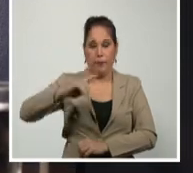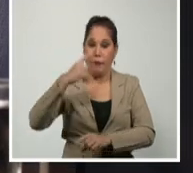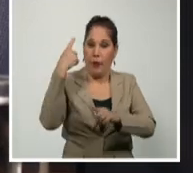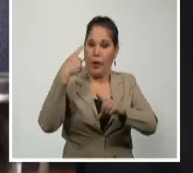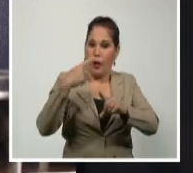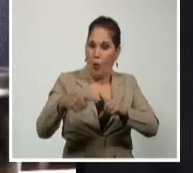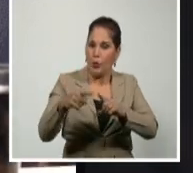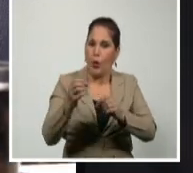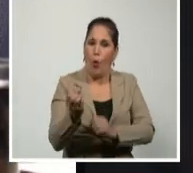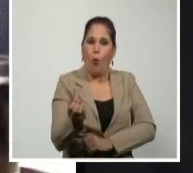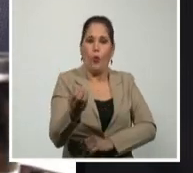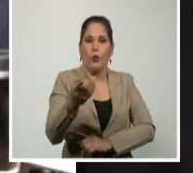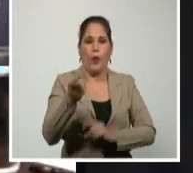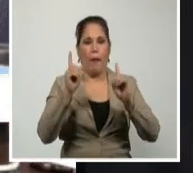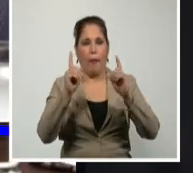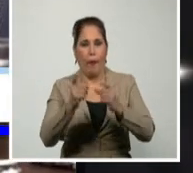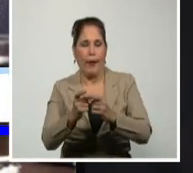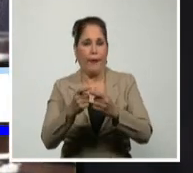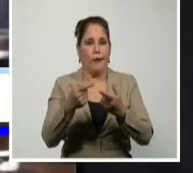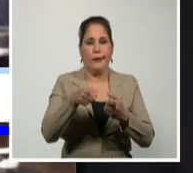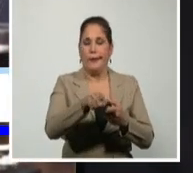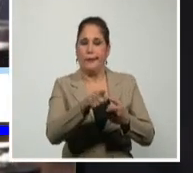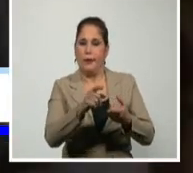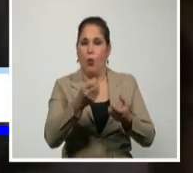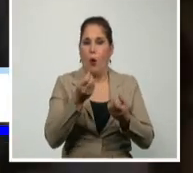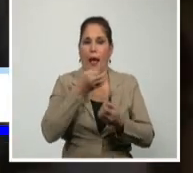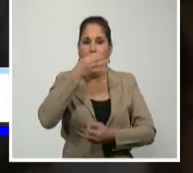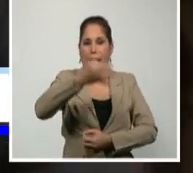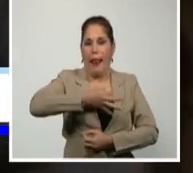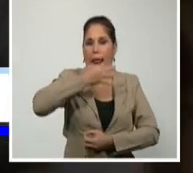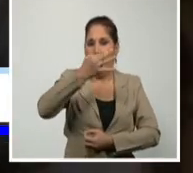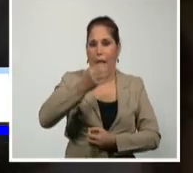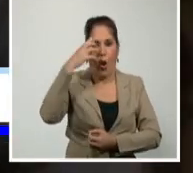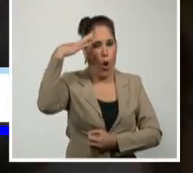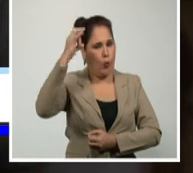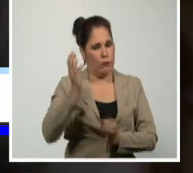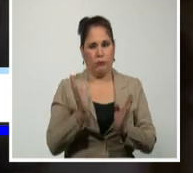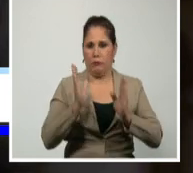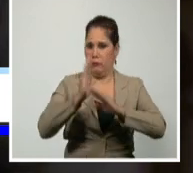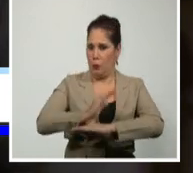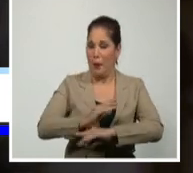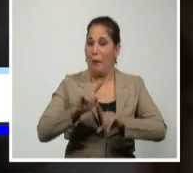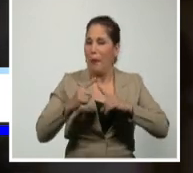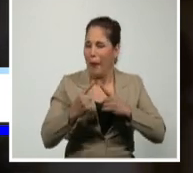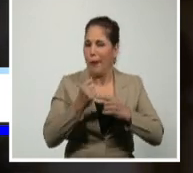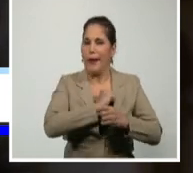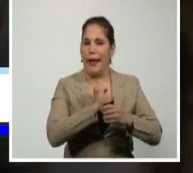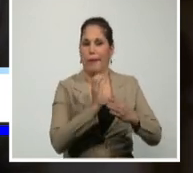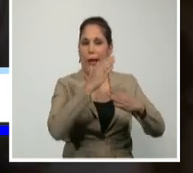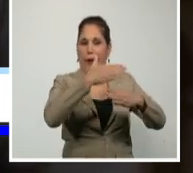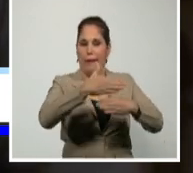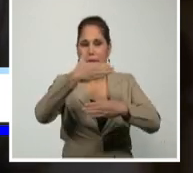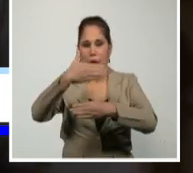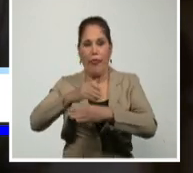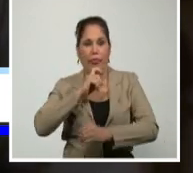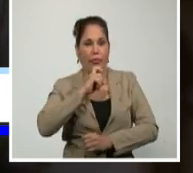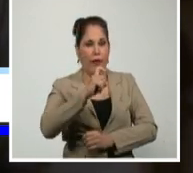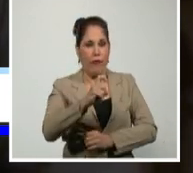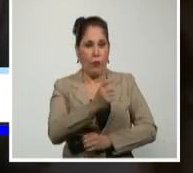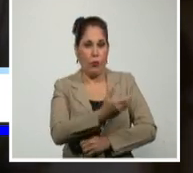acto de oportunismo político y arbitrariedad sin fundamentos ni lógica, pero con el claro fin de obstaculizar, dificultar a la